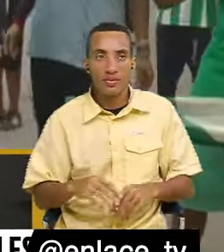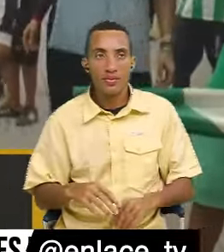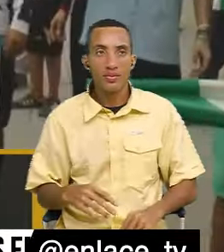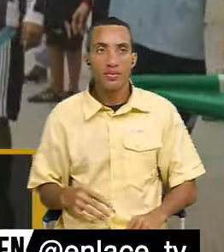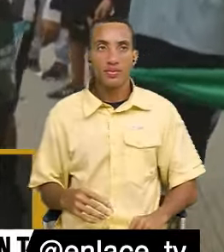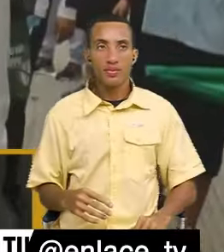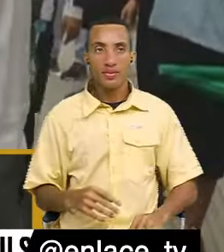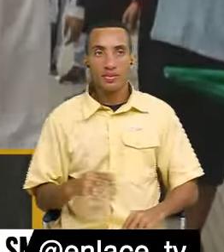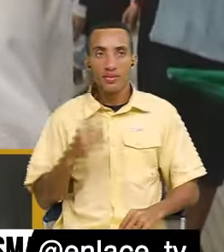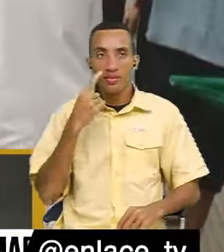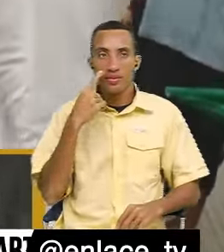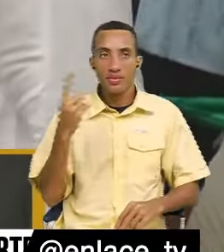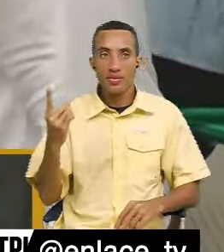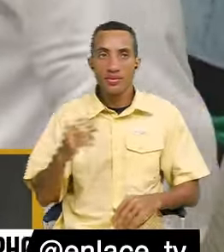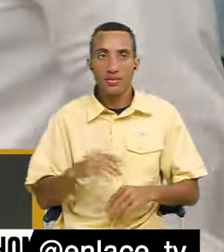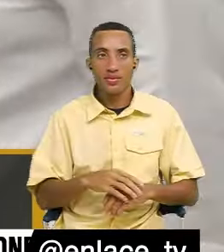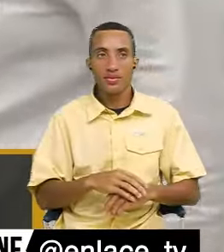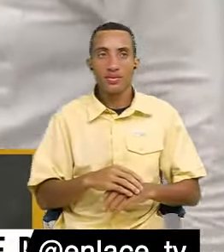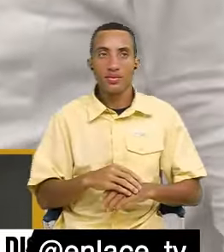ahí?